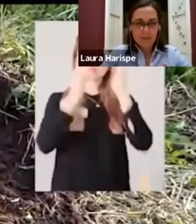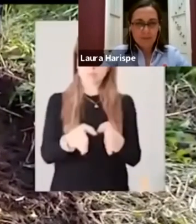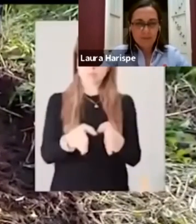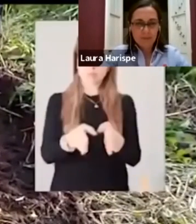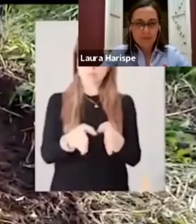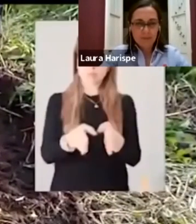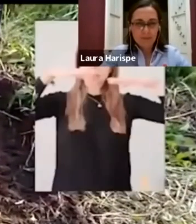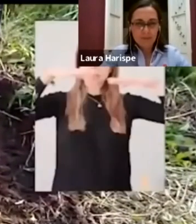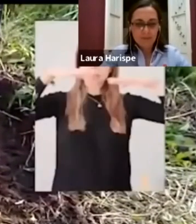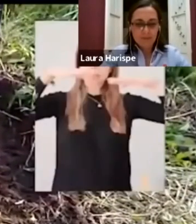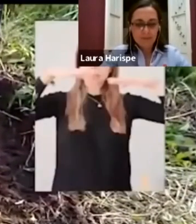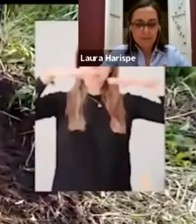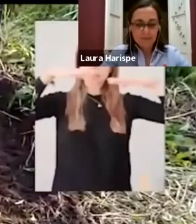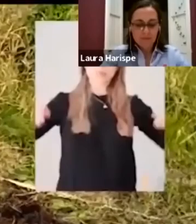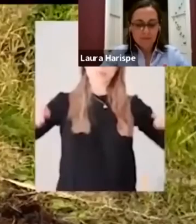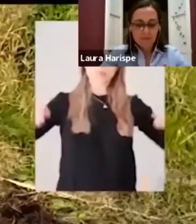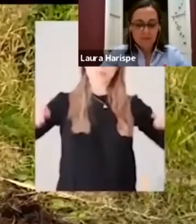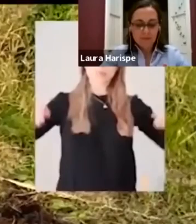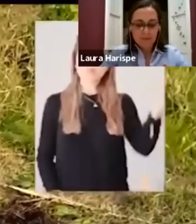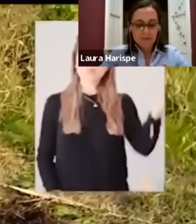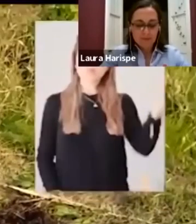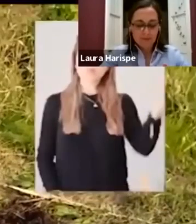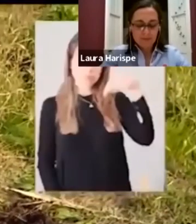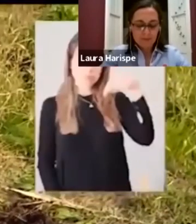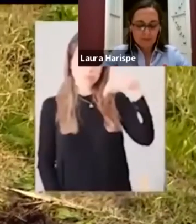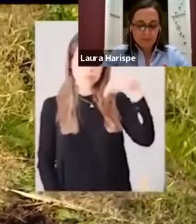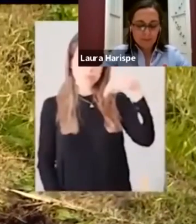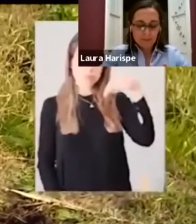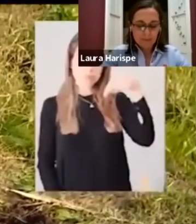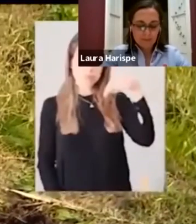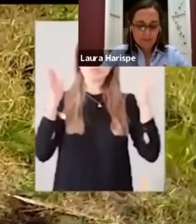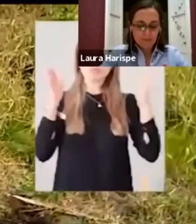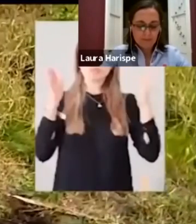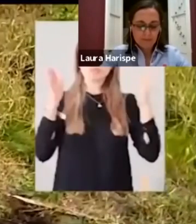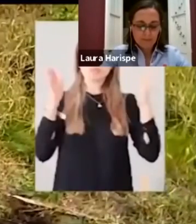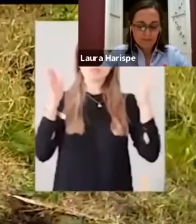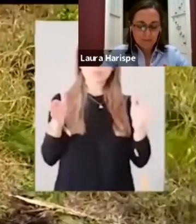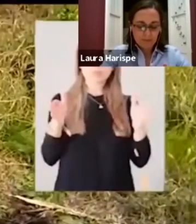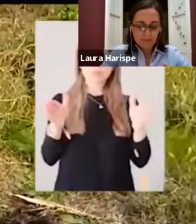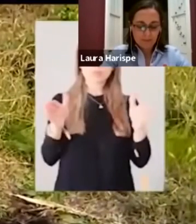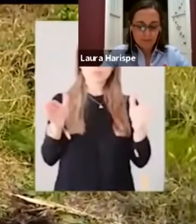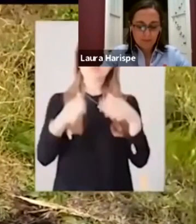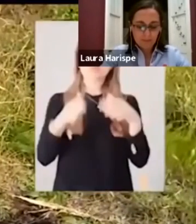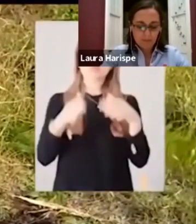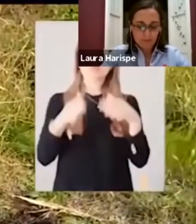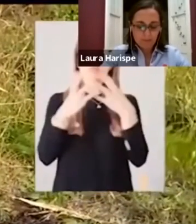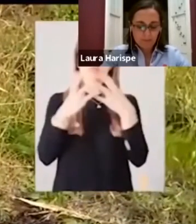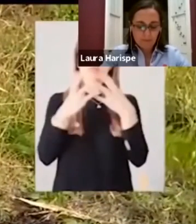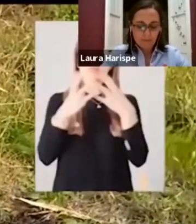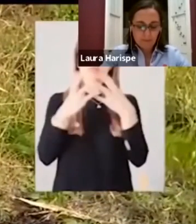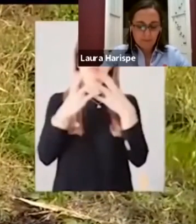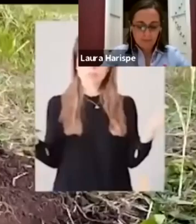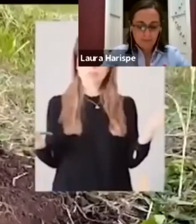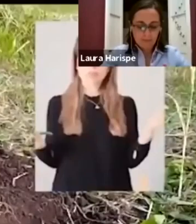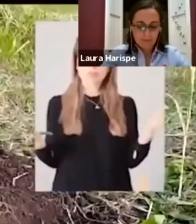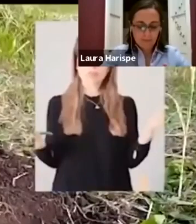y emparejar, por lo que seguiremos trabajando con el rastrillo. Con el cantero así preparado,